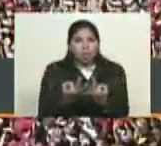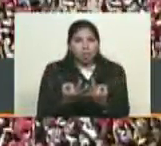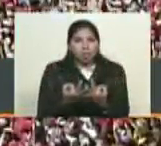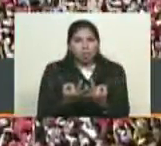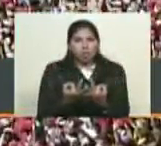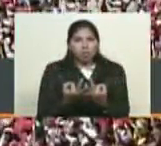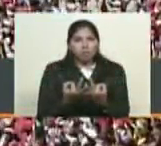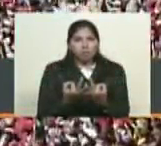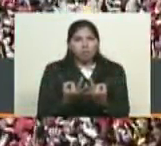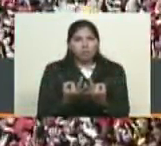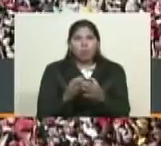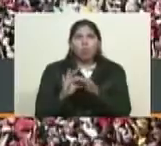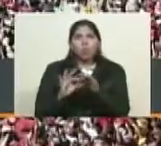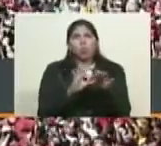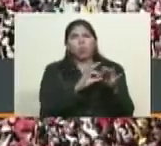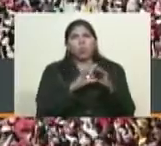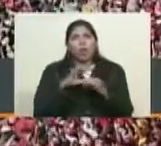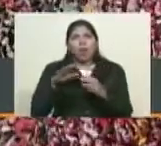uniendo al barrio,